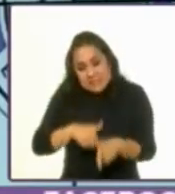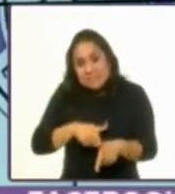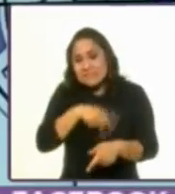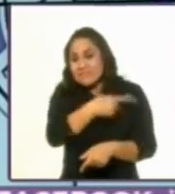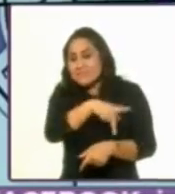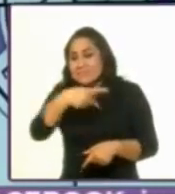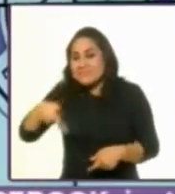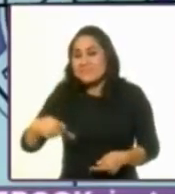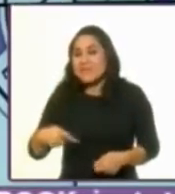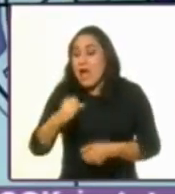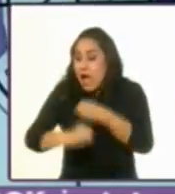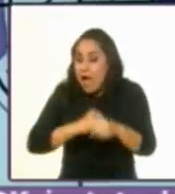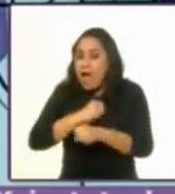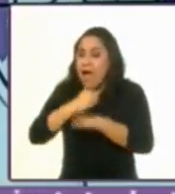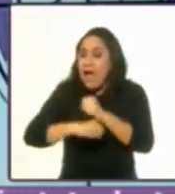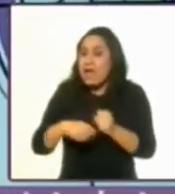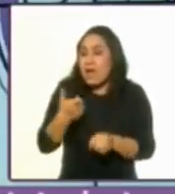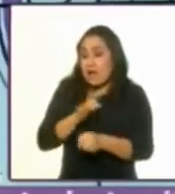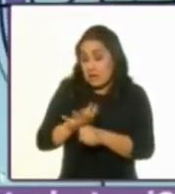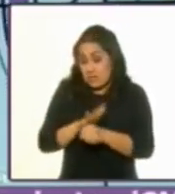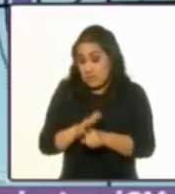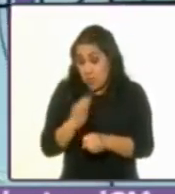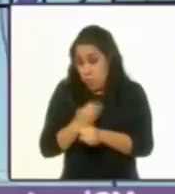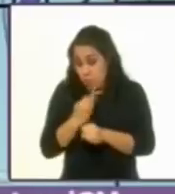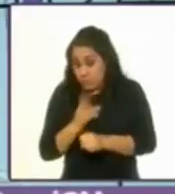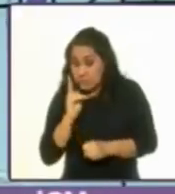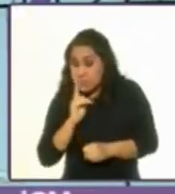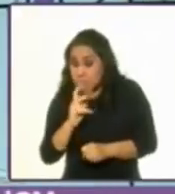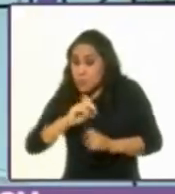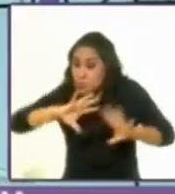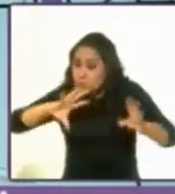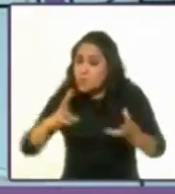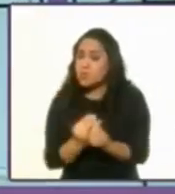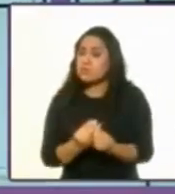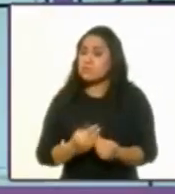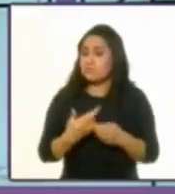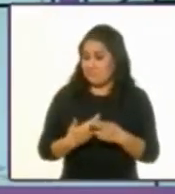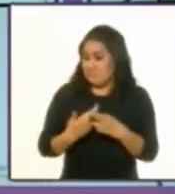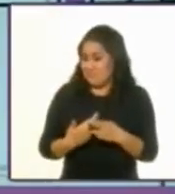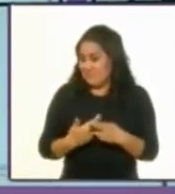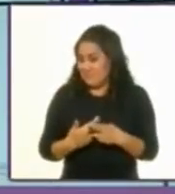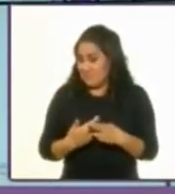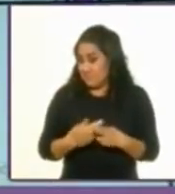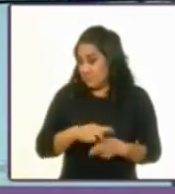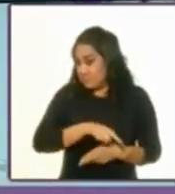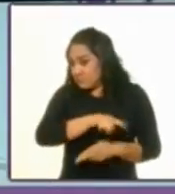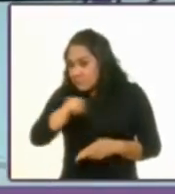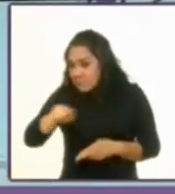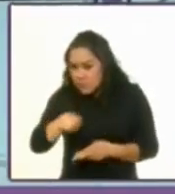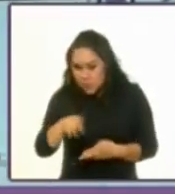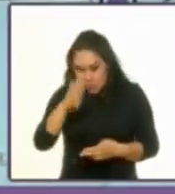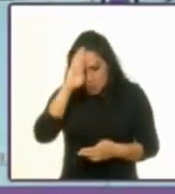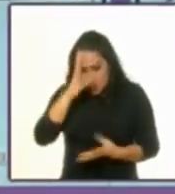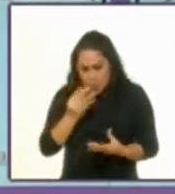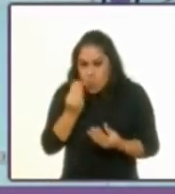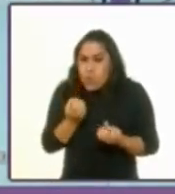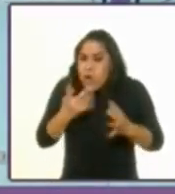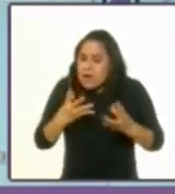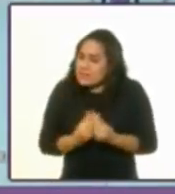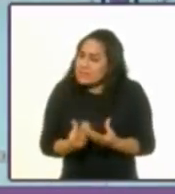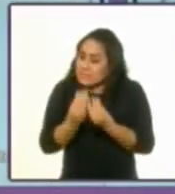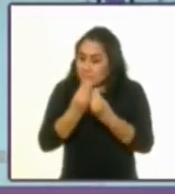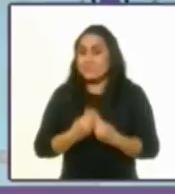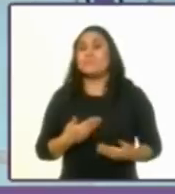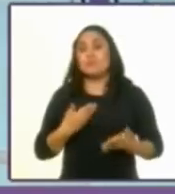durante años tenemos esta cantidad muchos de nosotros no podríamos leer yo quiero